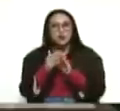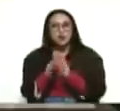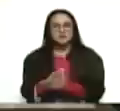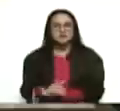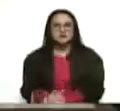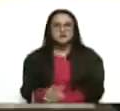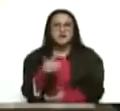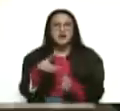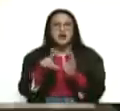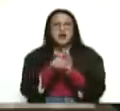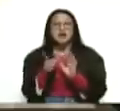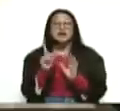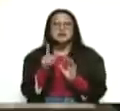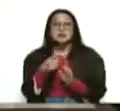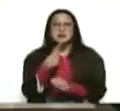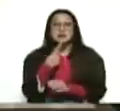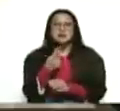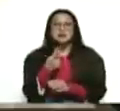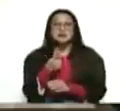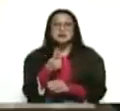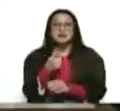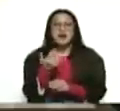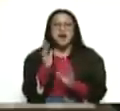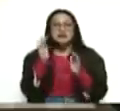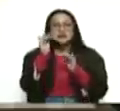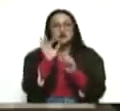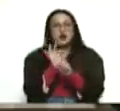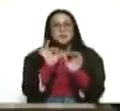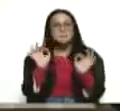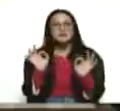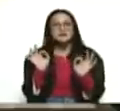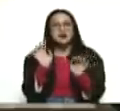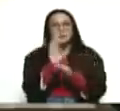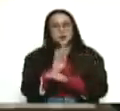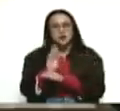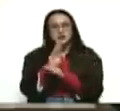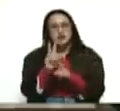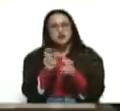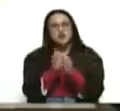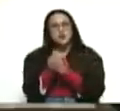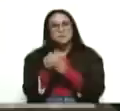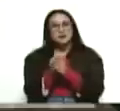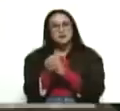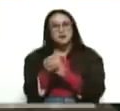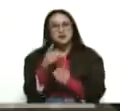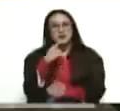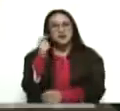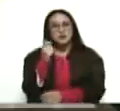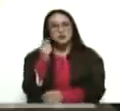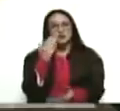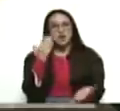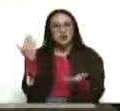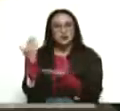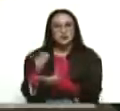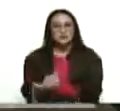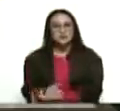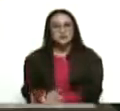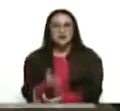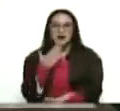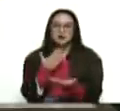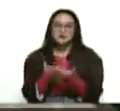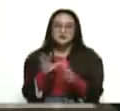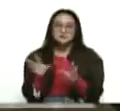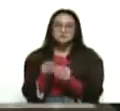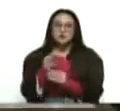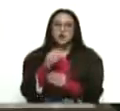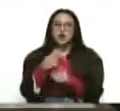Sí, y esta ley además contempla una atención especial y protección a los nuevos emprendimientos, me dijo el diputado Maduro Guerra. Gracias. Ajá, hay